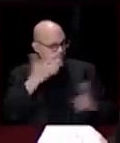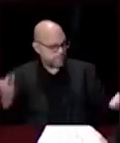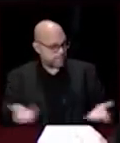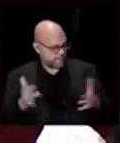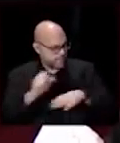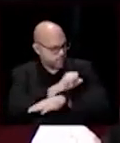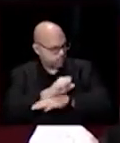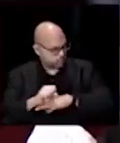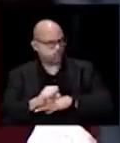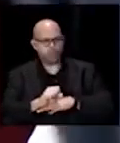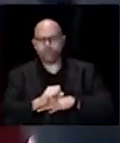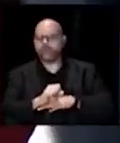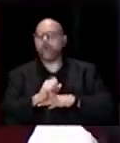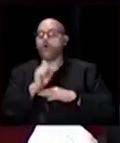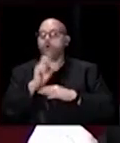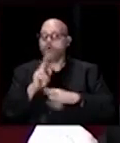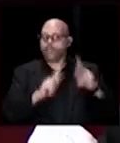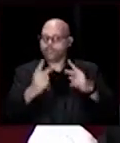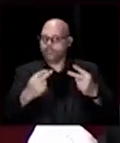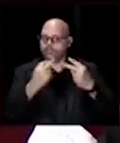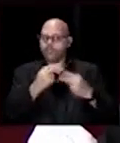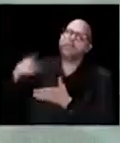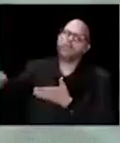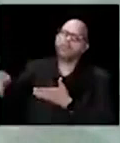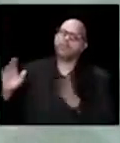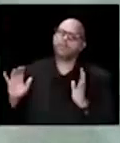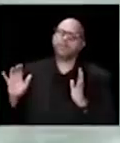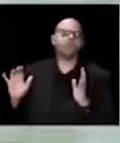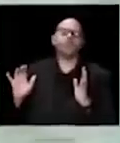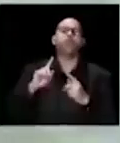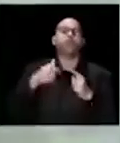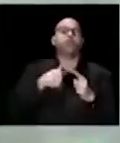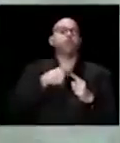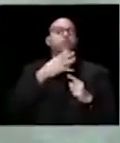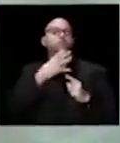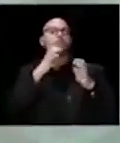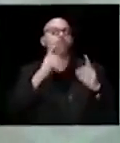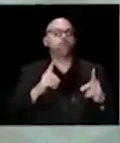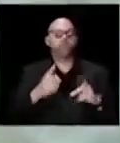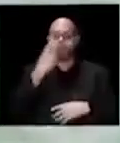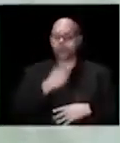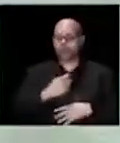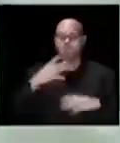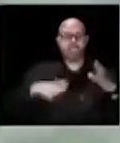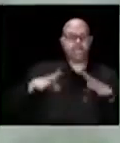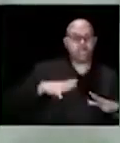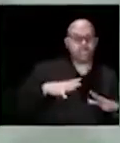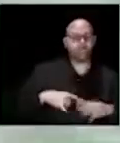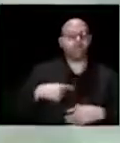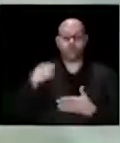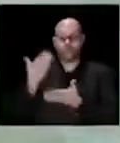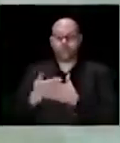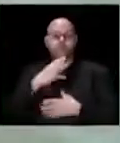televidentes que se crea que ese traje que usted tiene no es copiado? Cuando yo hablo de educación se me pregunta por mi traje. Cuando yo hablo de la Junta se me pregunta